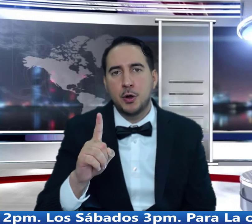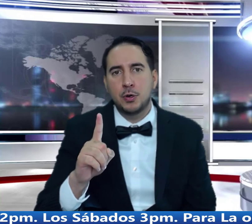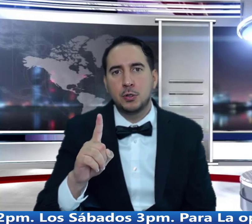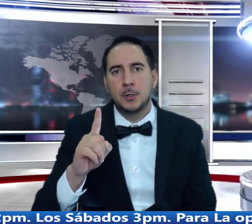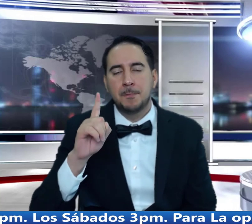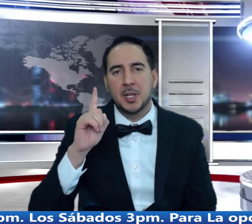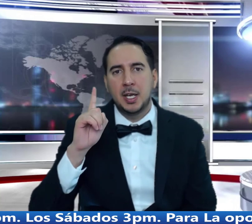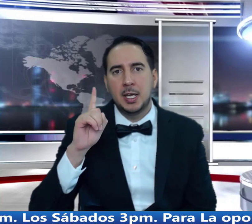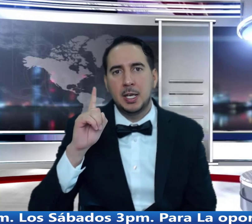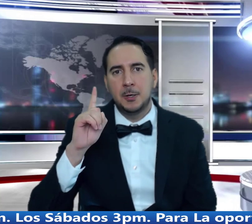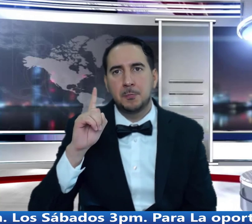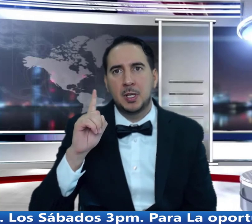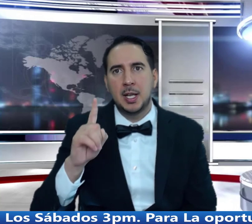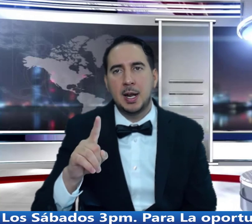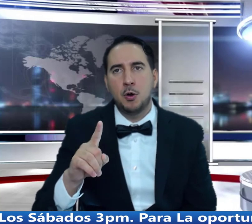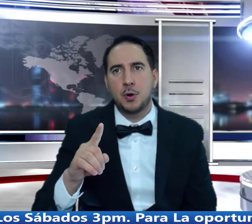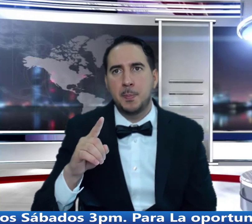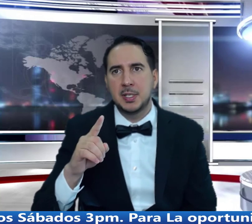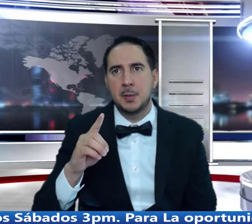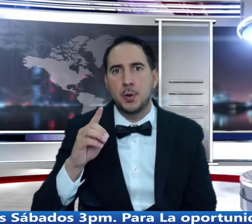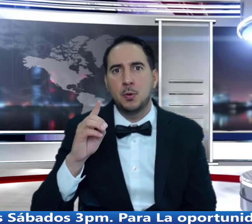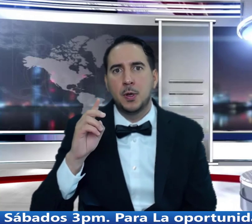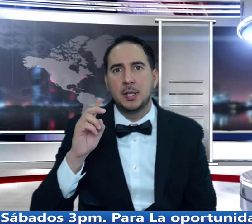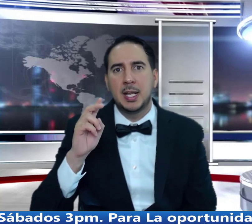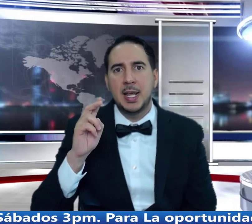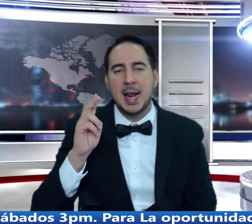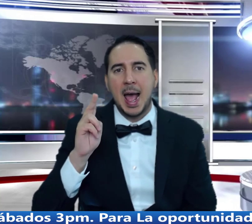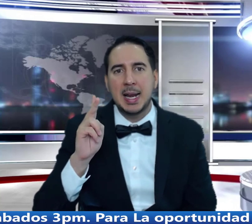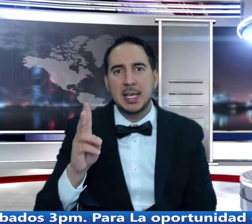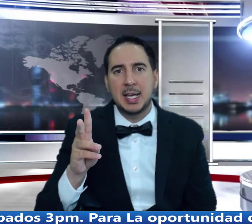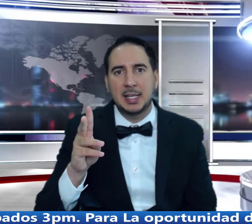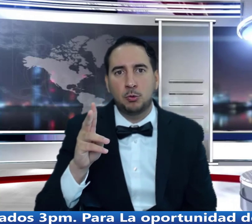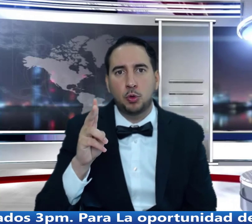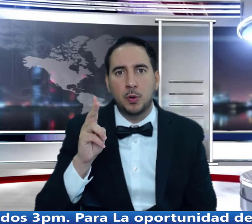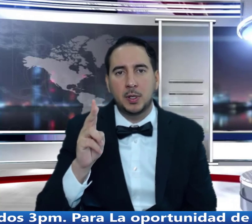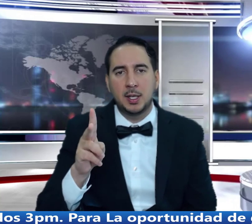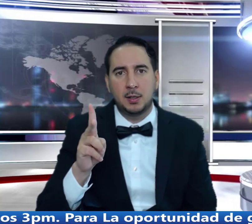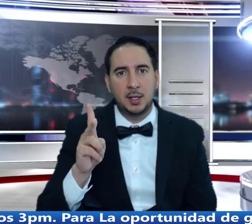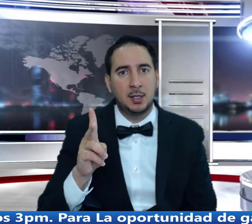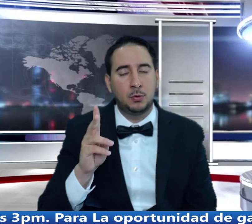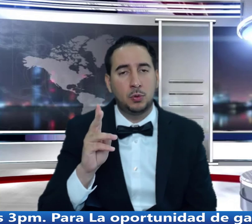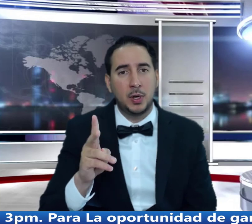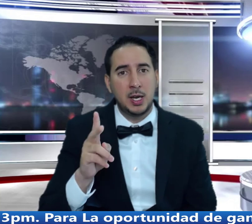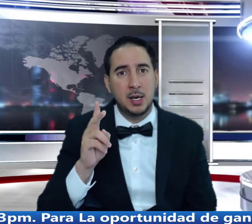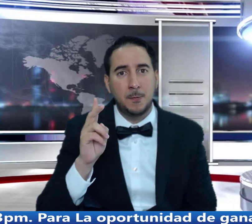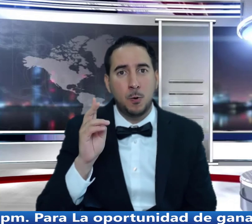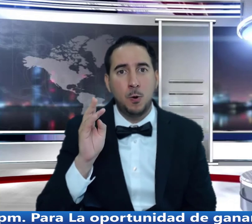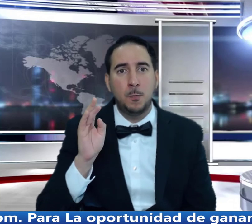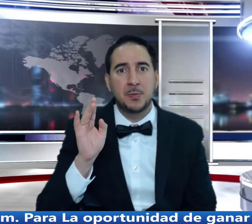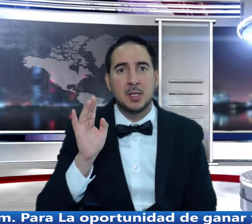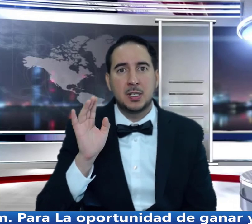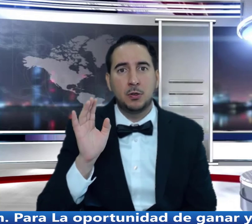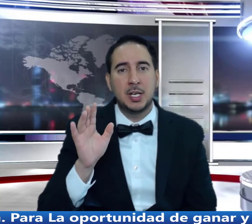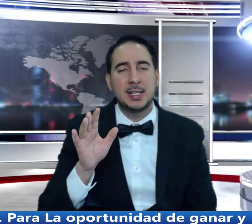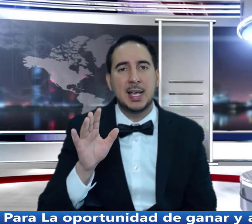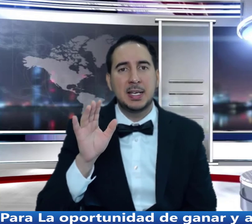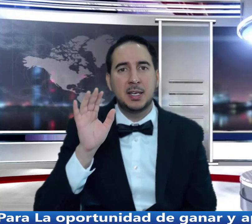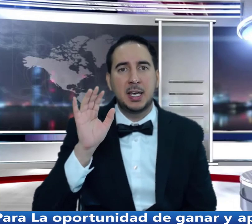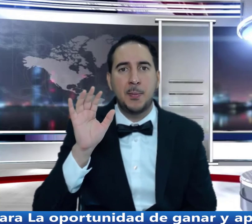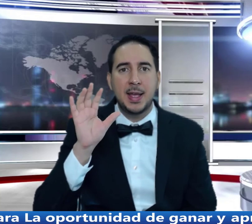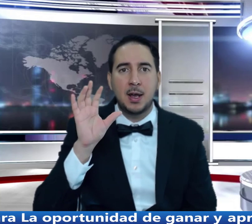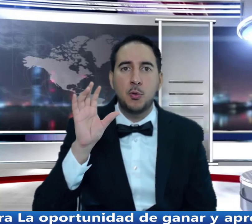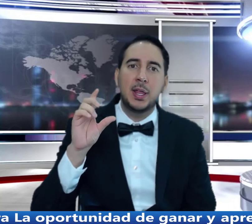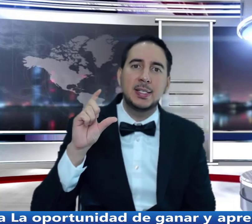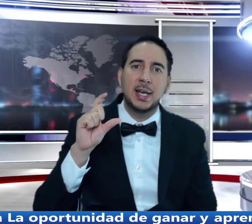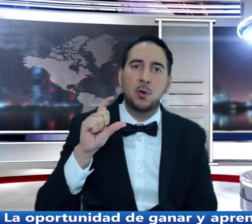tener ahorro, tener ahorro al principio, tener a alguien que te tutoree o si no tienes ese